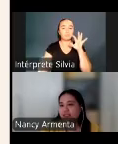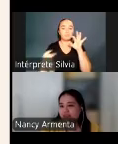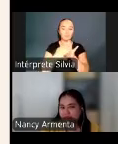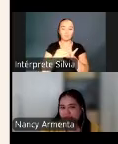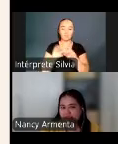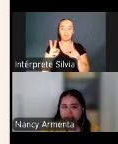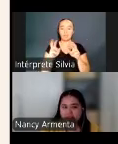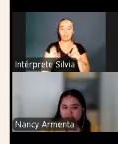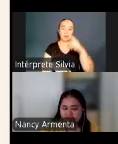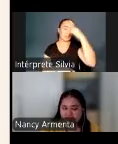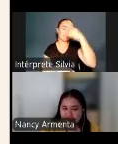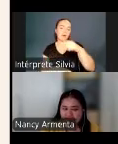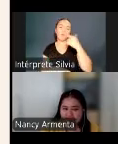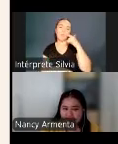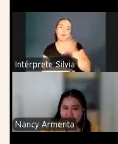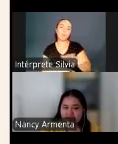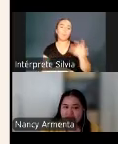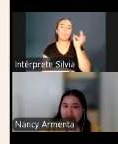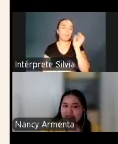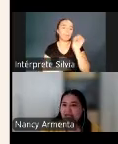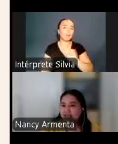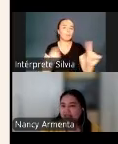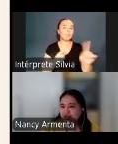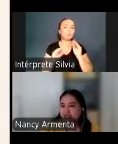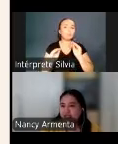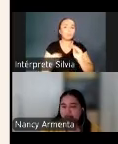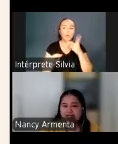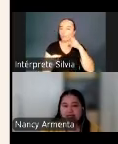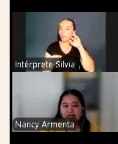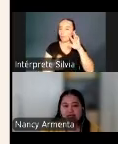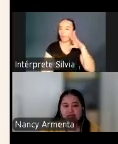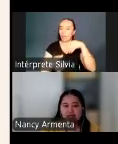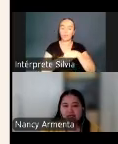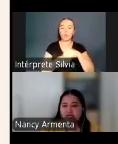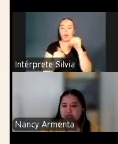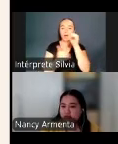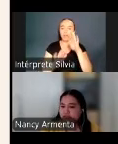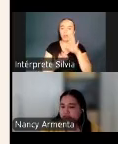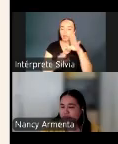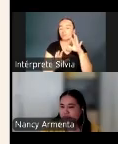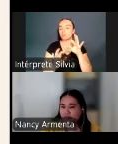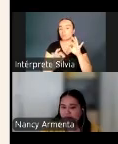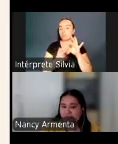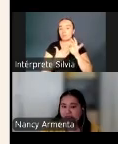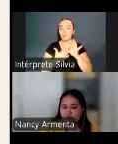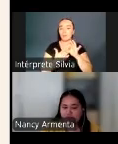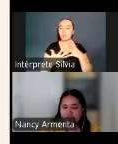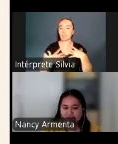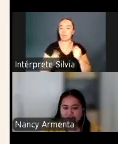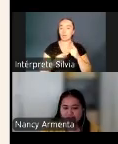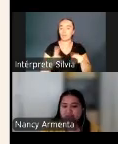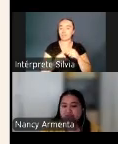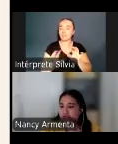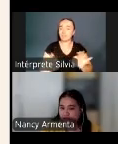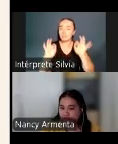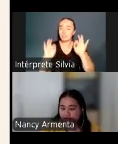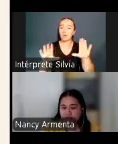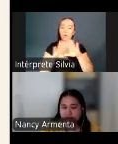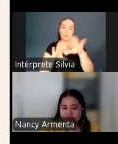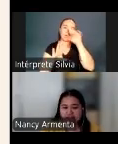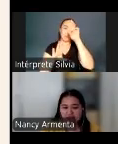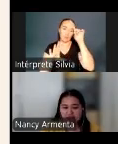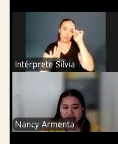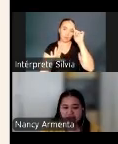cómo es la experiencia de las mujeres migrantes en la atención que reciben en los servicios sanitarios y en particular en la Comunidad de Madrid.